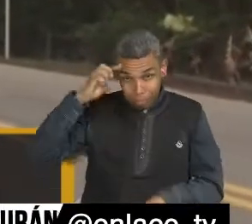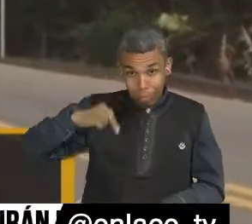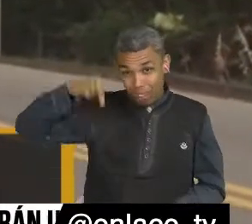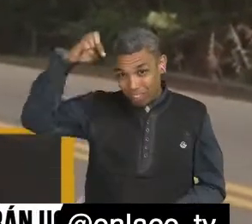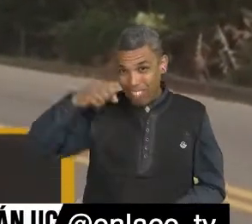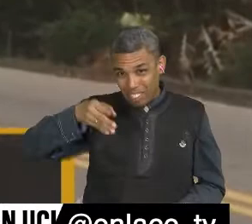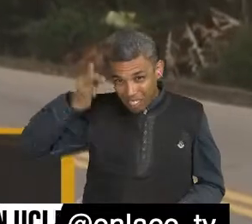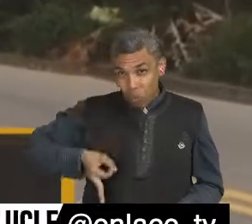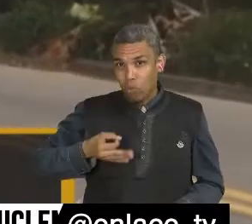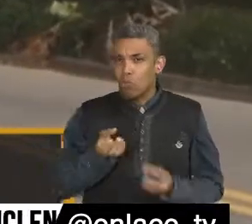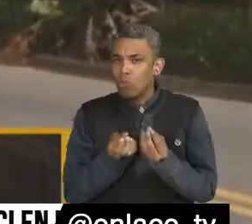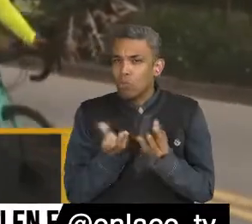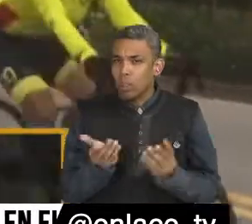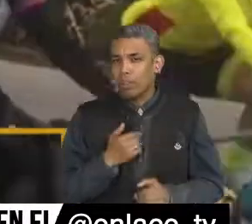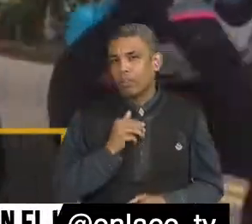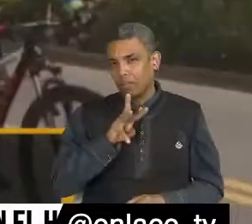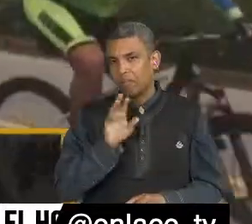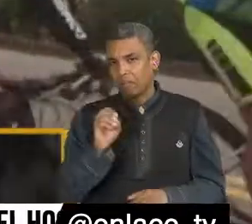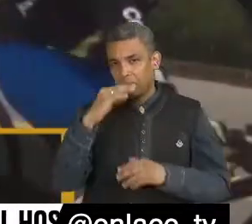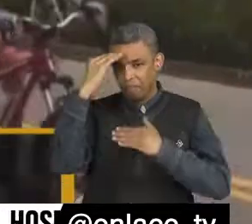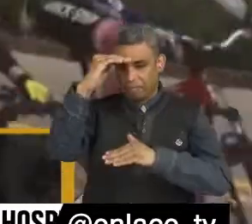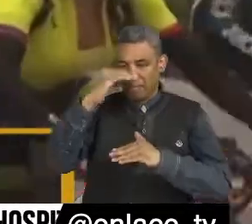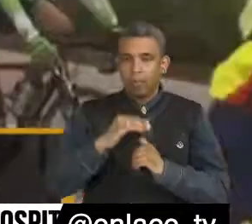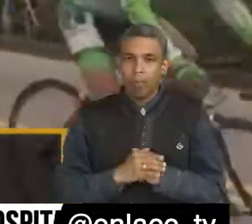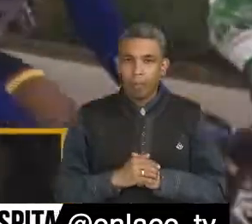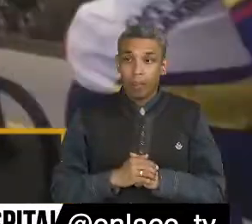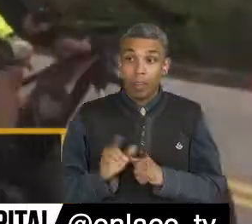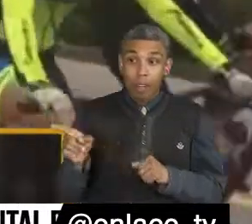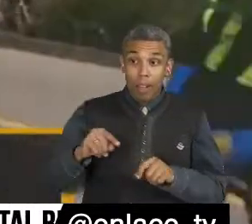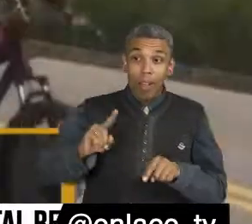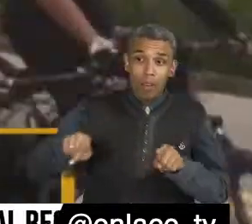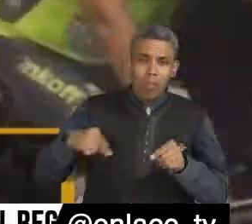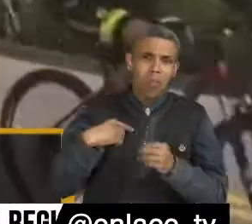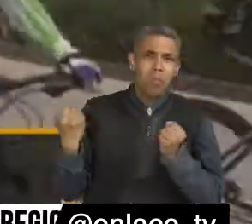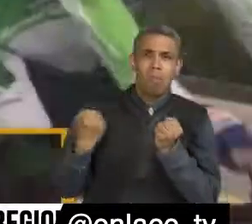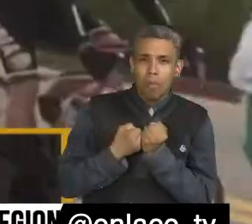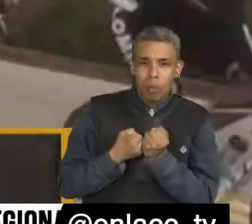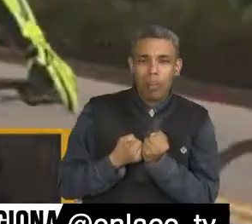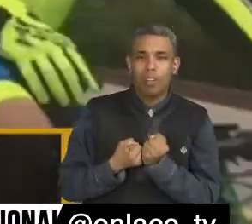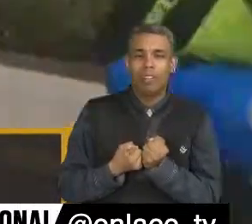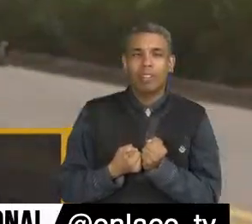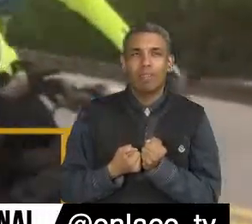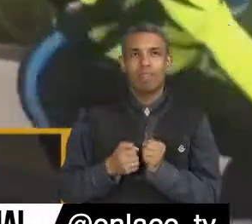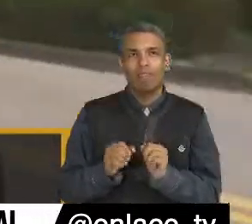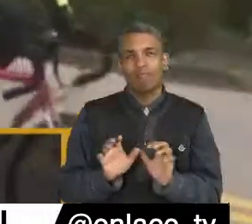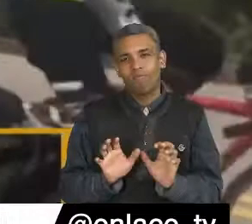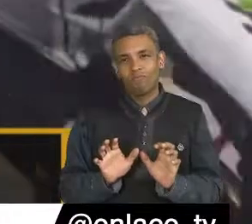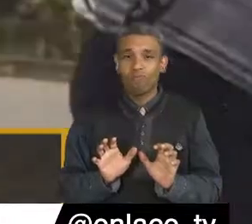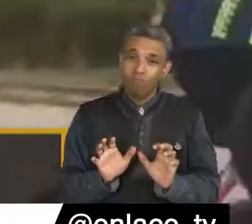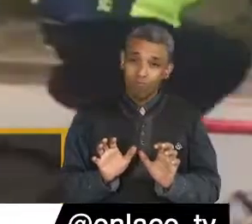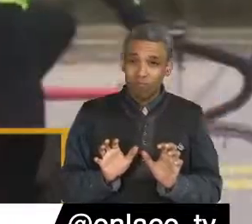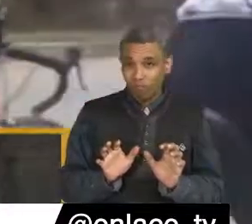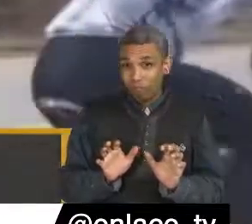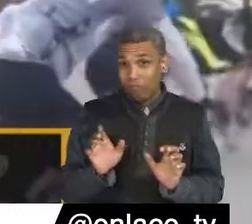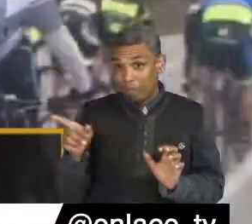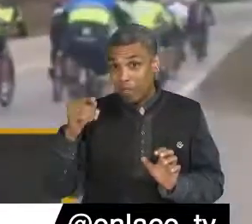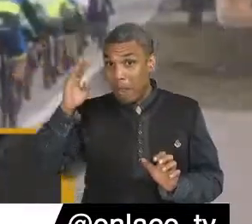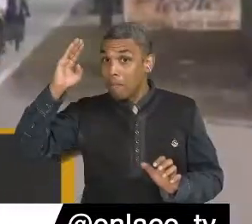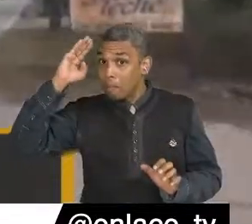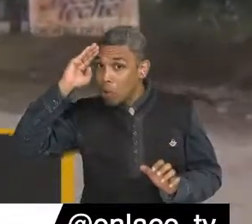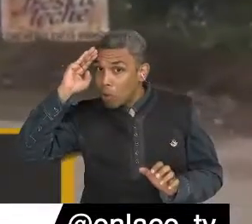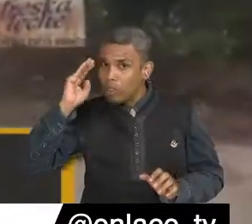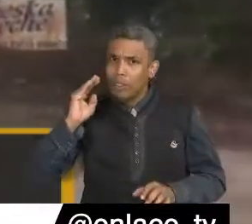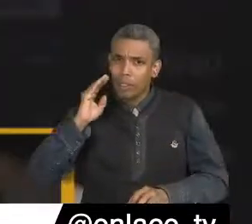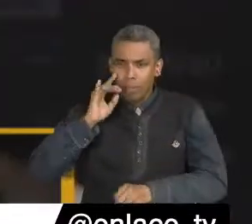Vamos a contar con la colaboración muy gentil y que también lo viene haciendo en todos los entrenamientos de la Policía Nacional